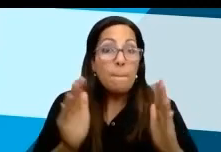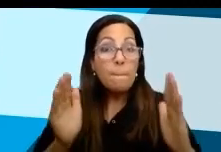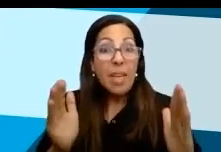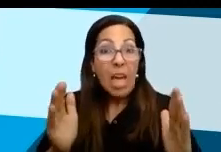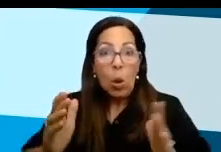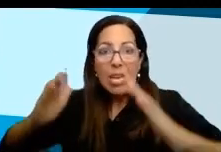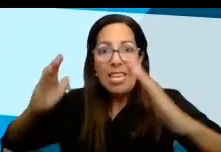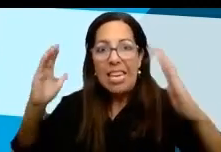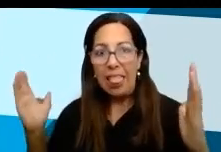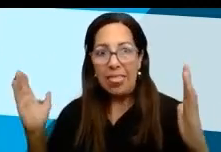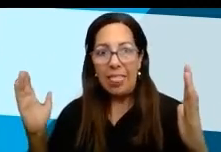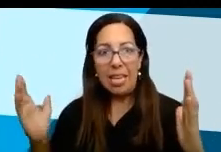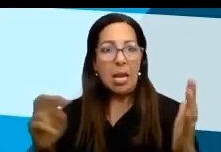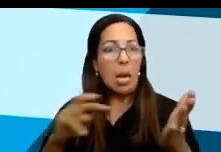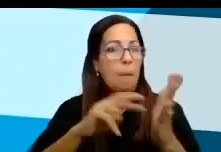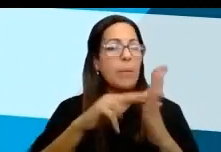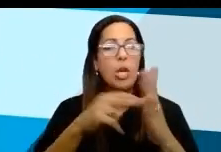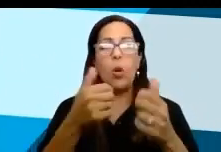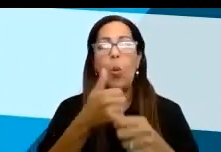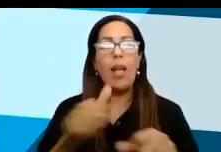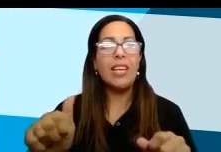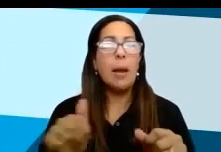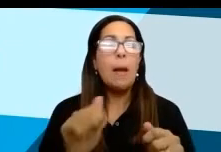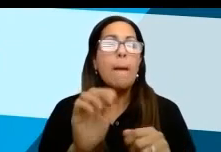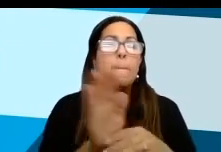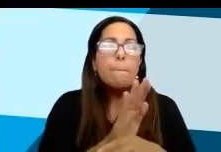hay para todo tamaño, desde las microempresas